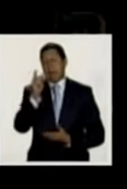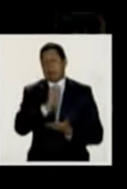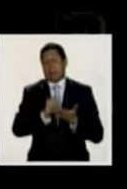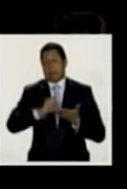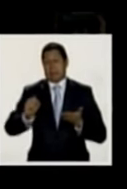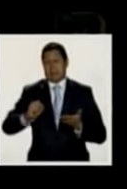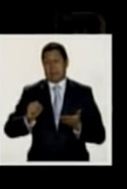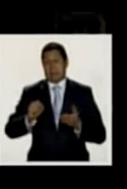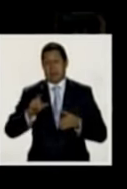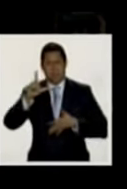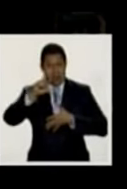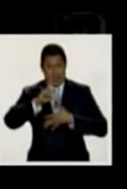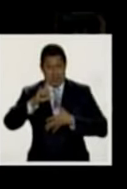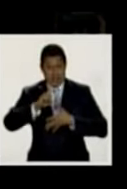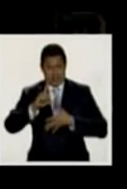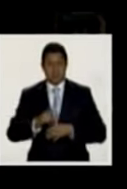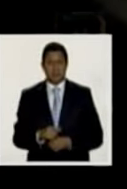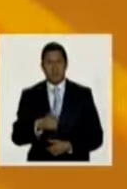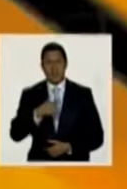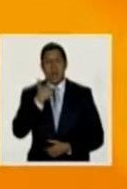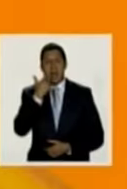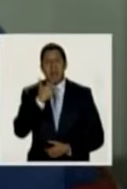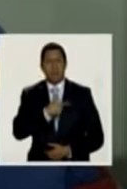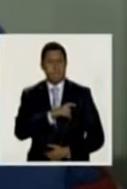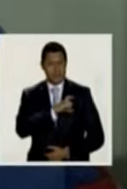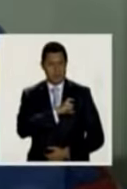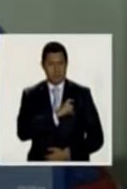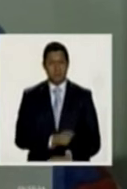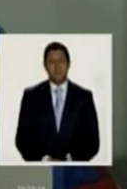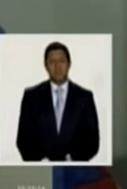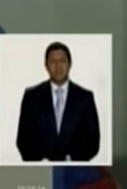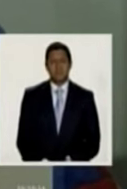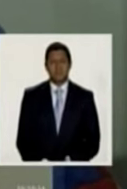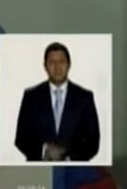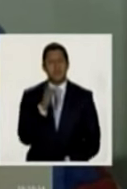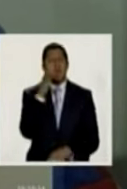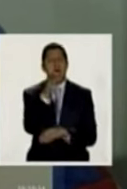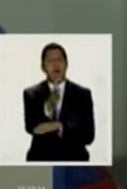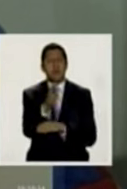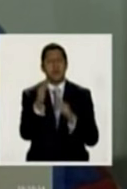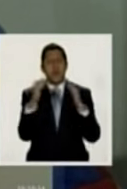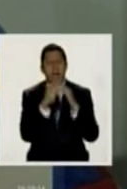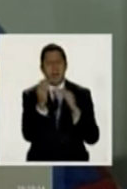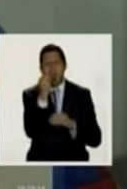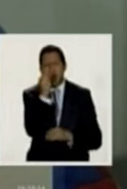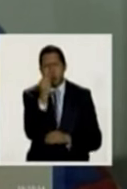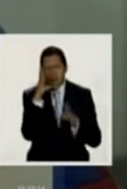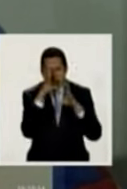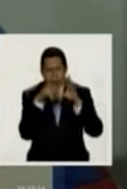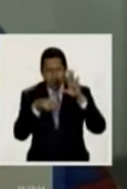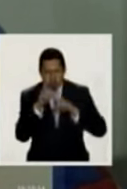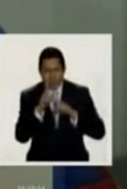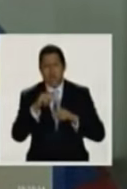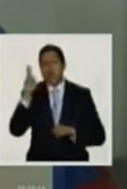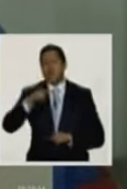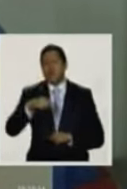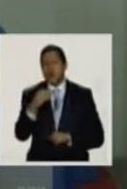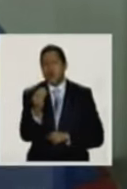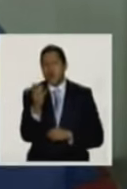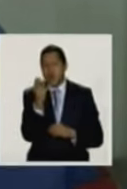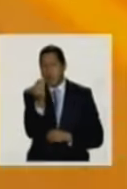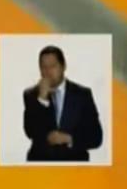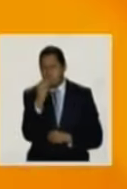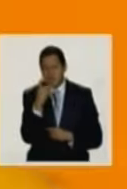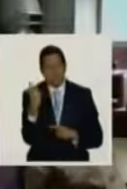escritores de América Latina, de la lengua española. Él iba a su casa a almorzar, nunca almorzó sino con